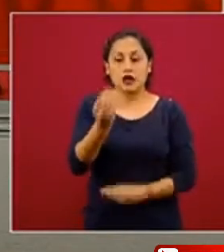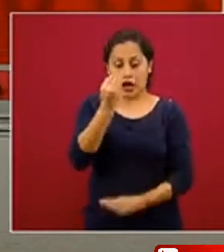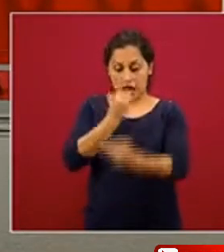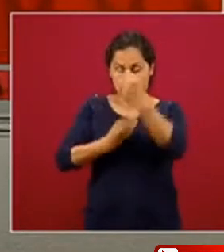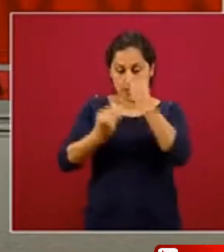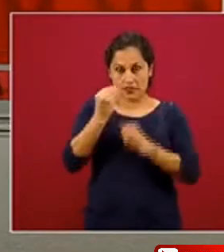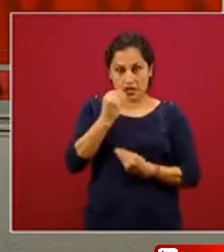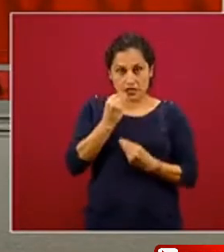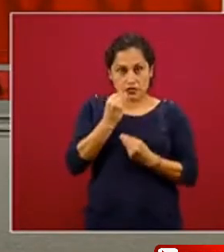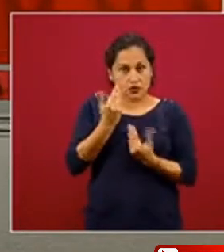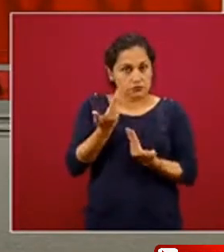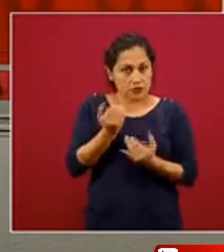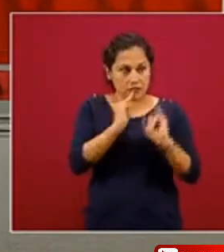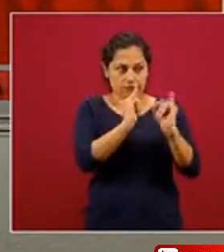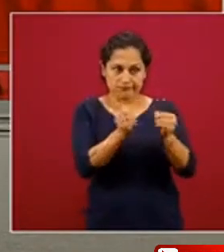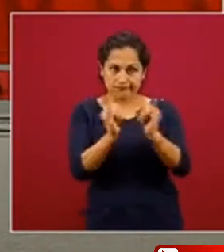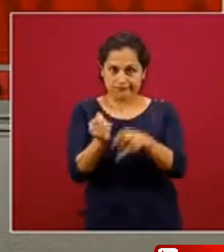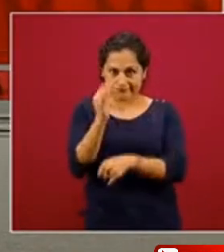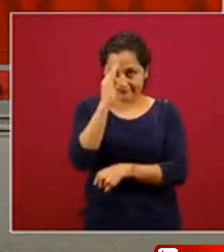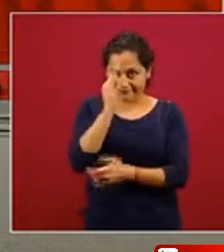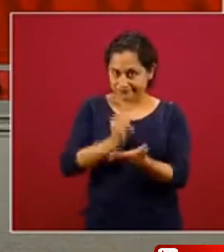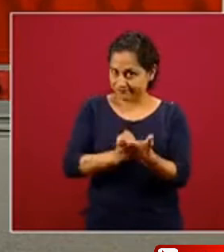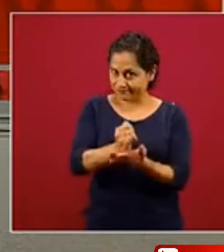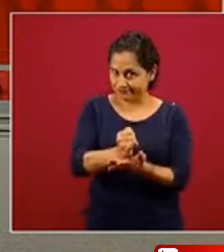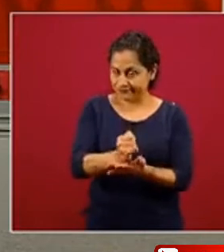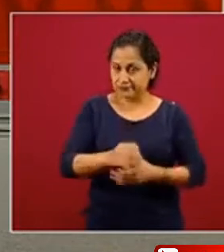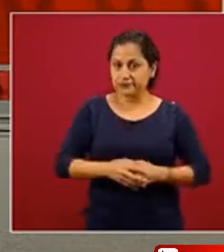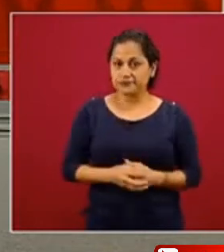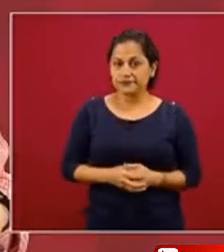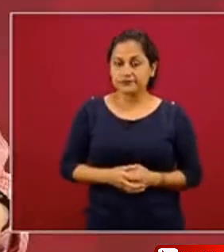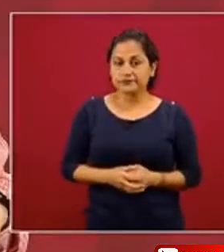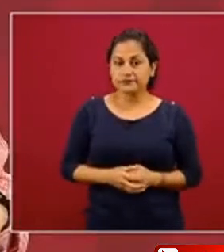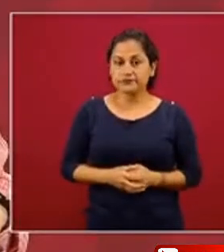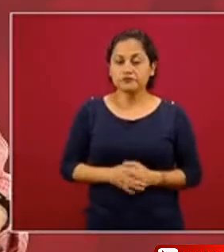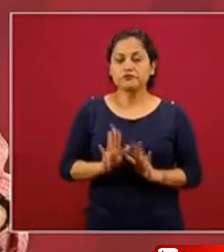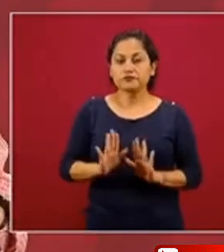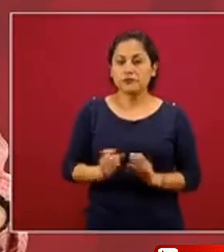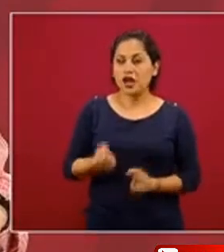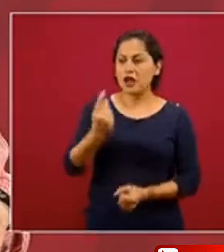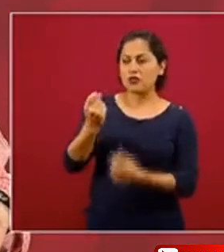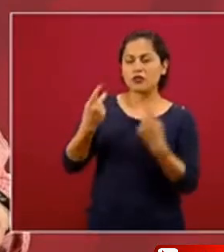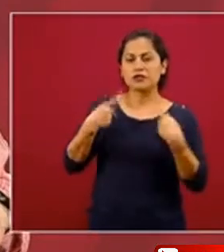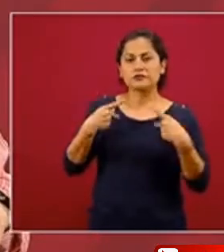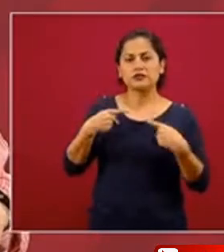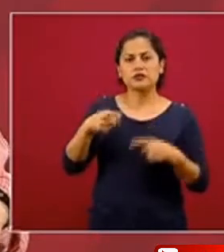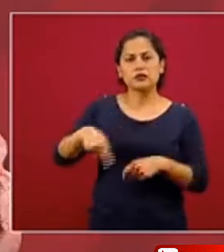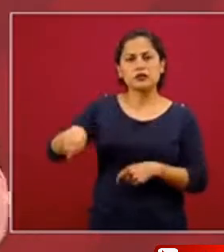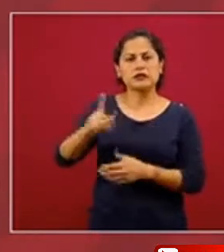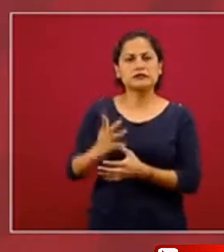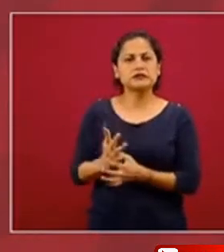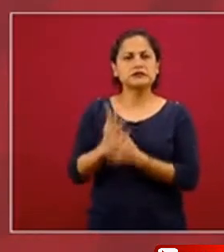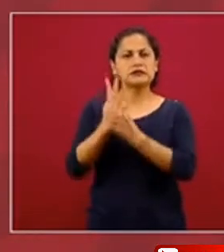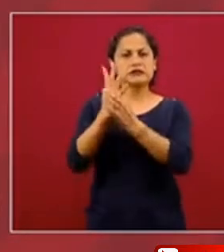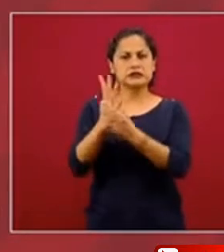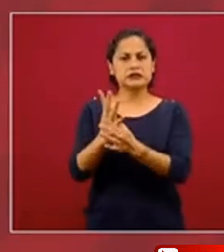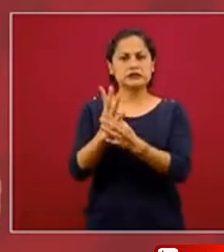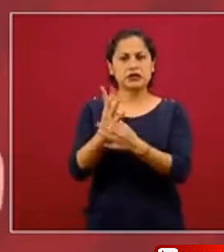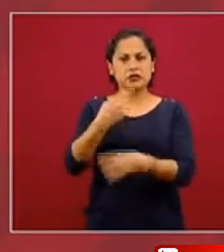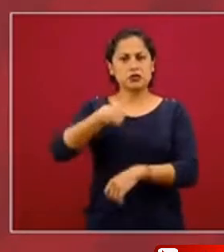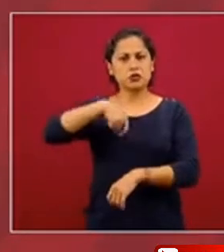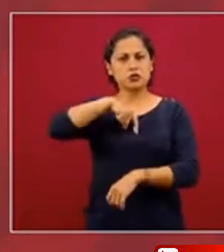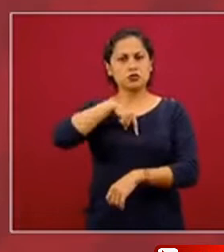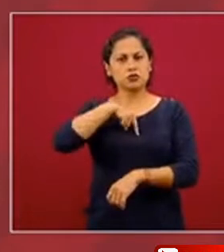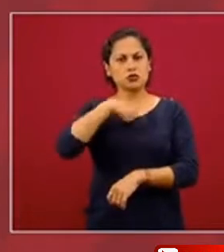individual. Es decir, hay personas que quisieran confundir este mensaje haciendo creer que el señalamiento es